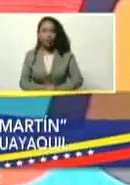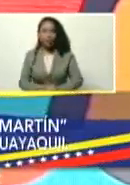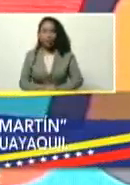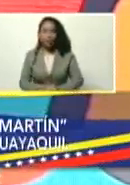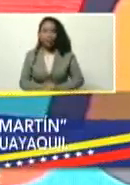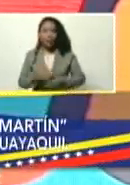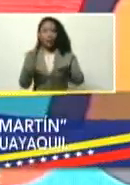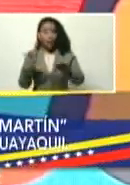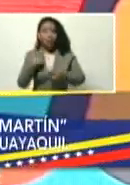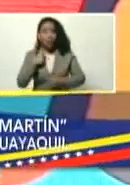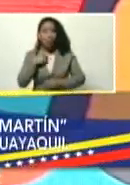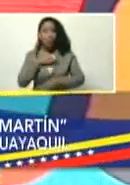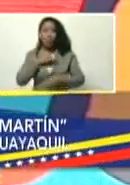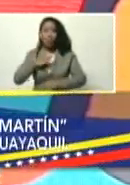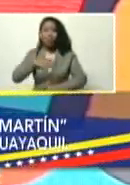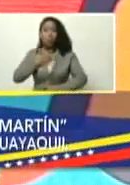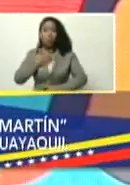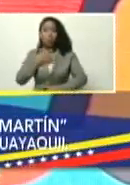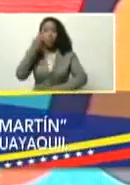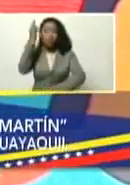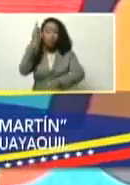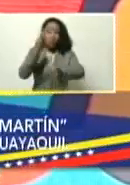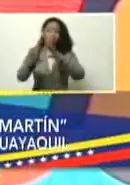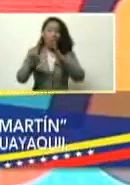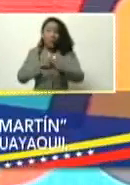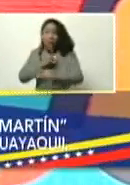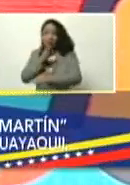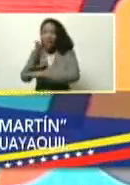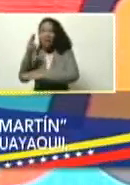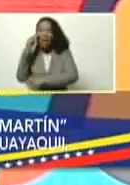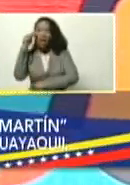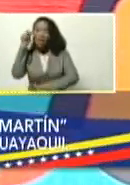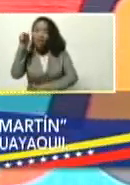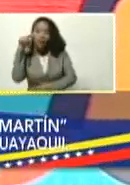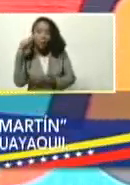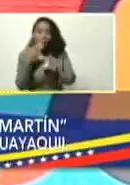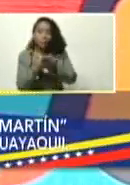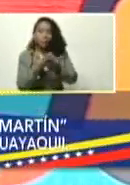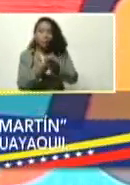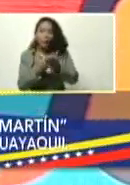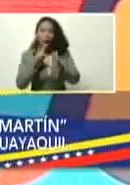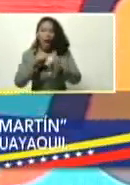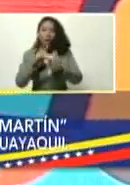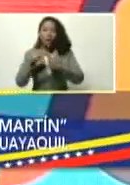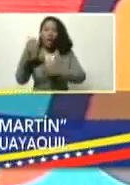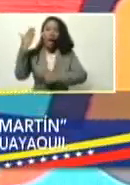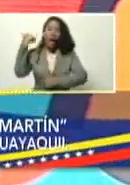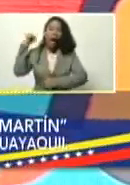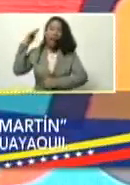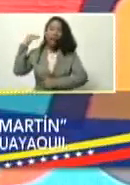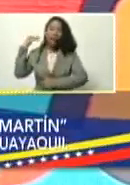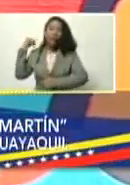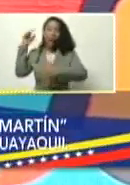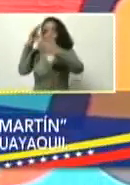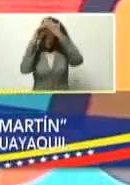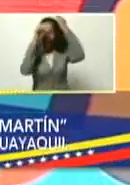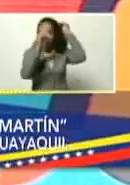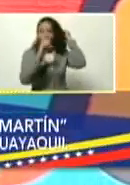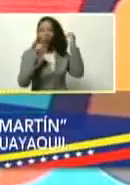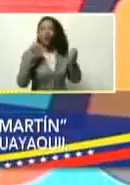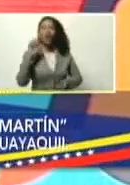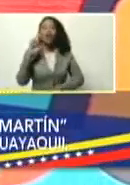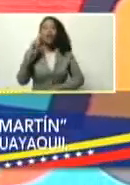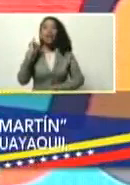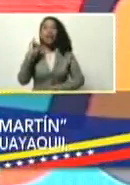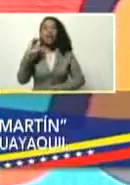que tuve el gusto de recorrer con el entonces canciller Ricardo Patiño